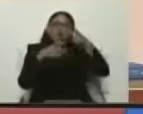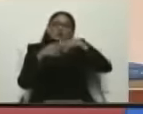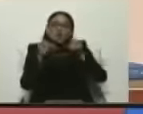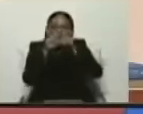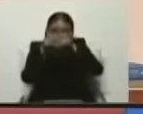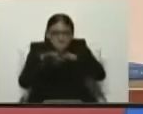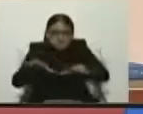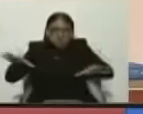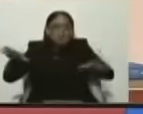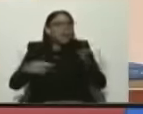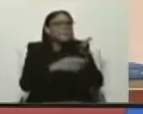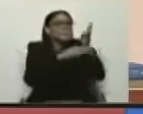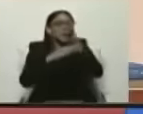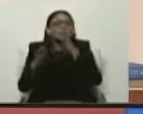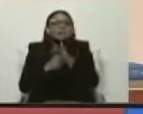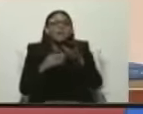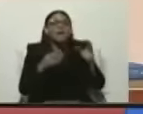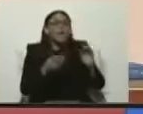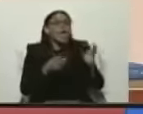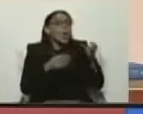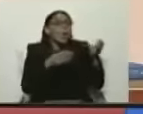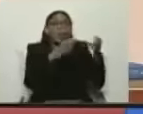promedio. 3 y tantas comunidades